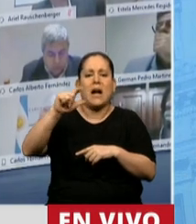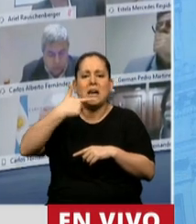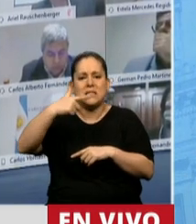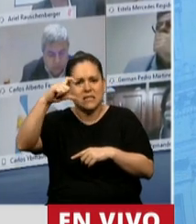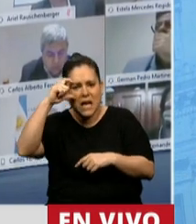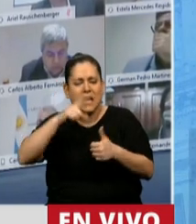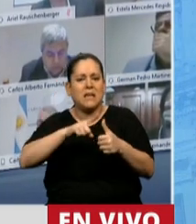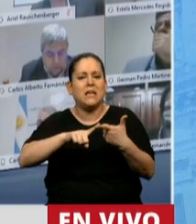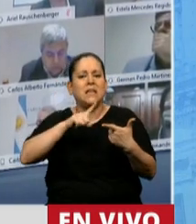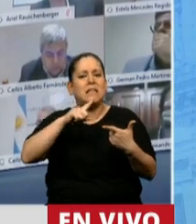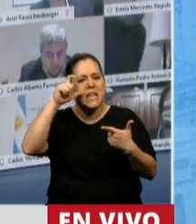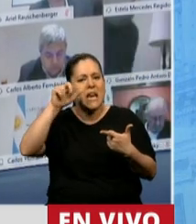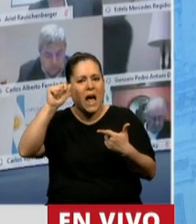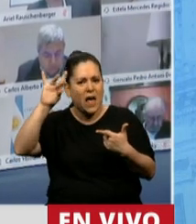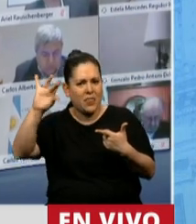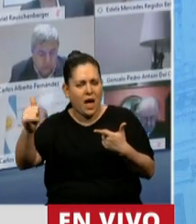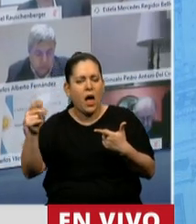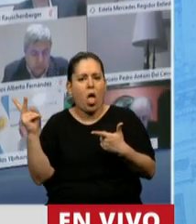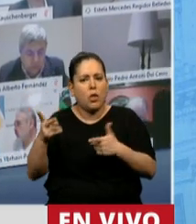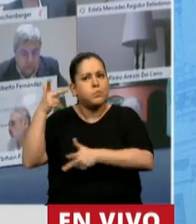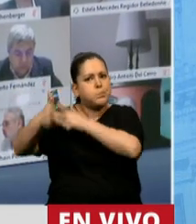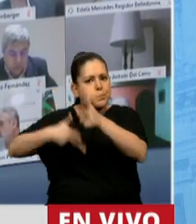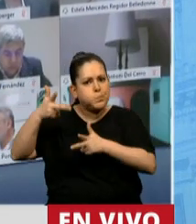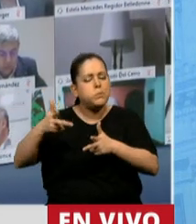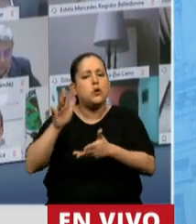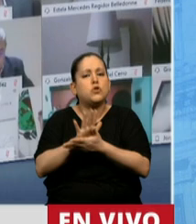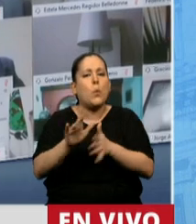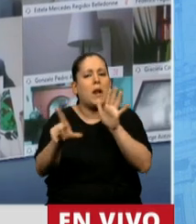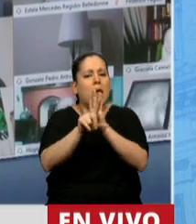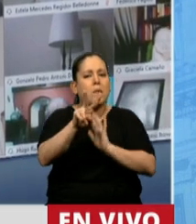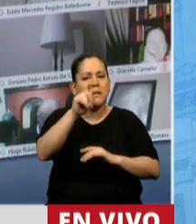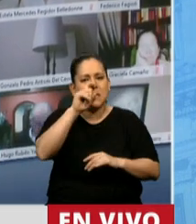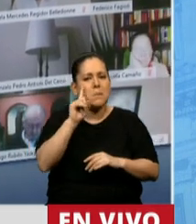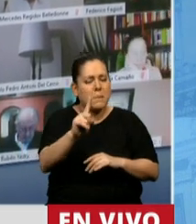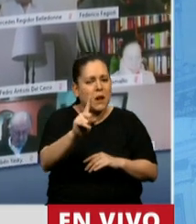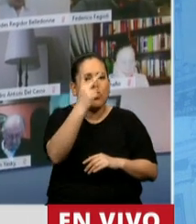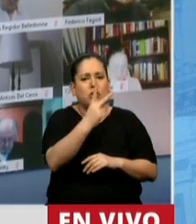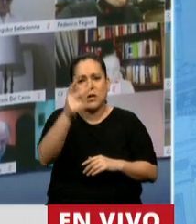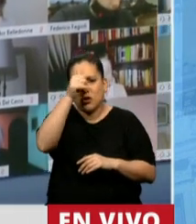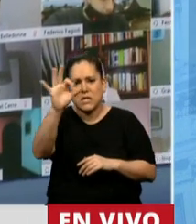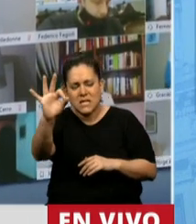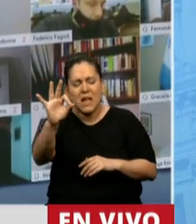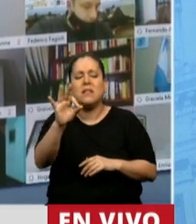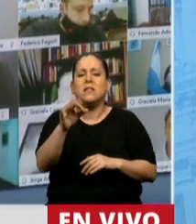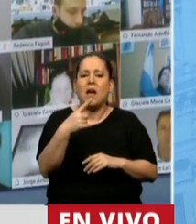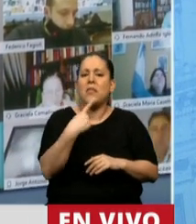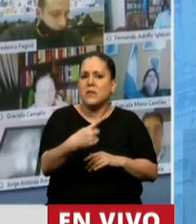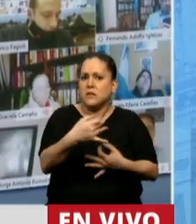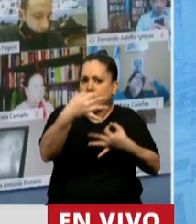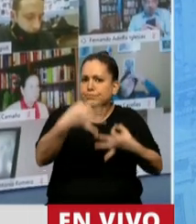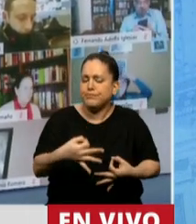terada que justamente para evitar demonizar a nuestro gobierno hablaban de la ley 27260 y